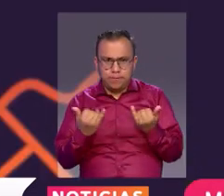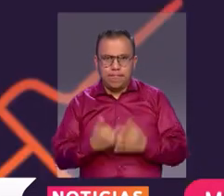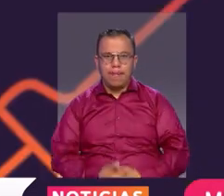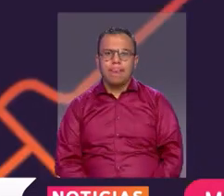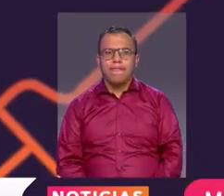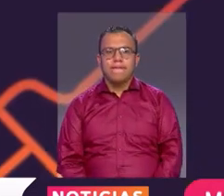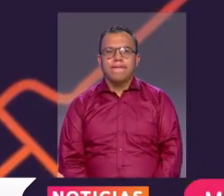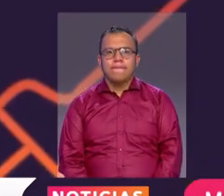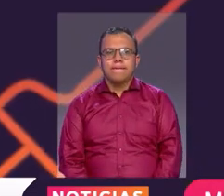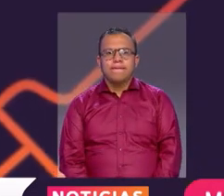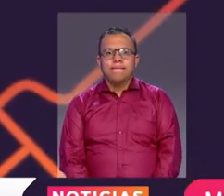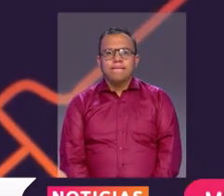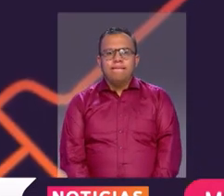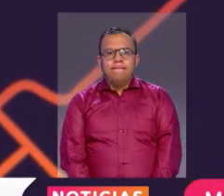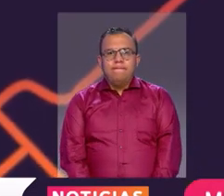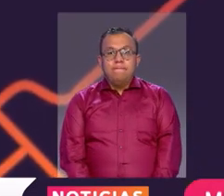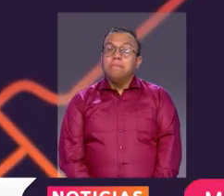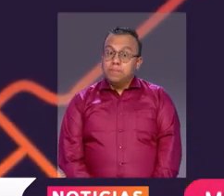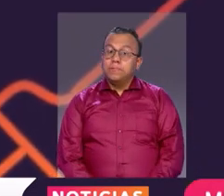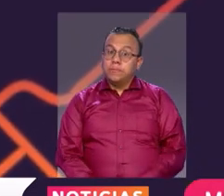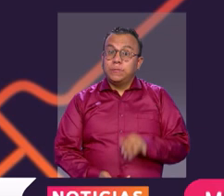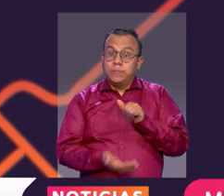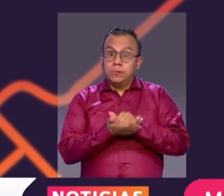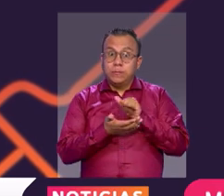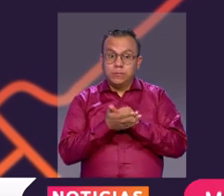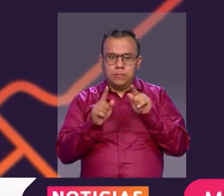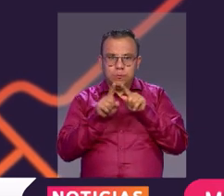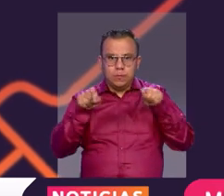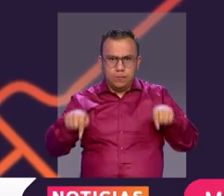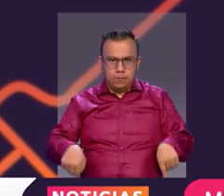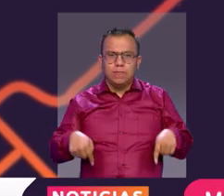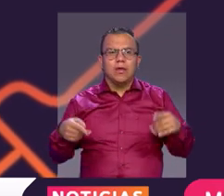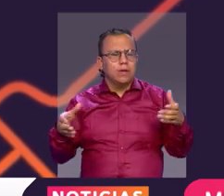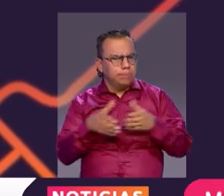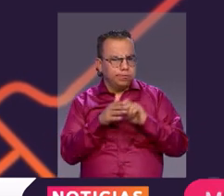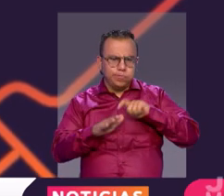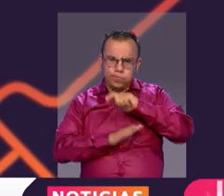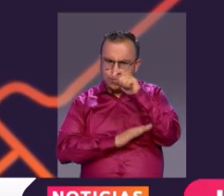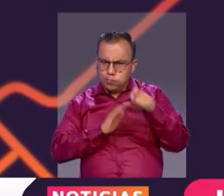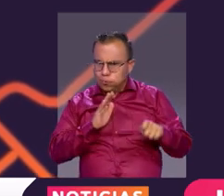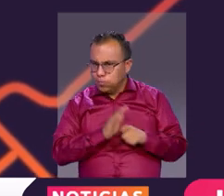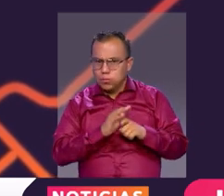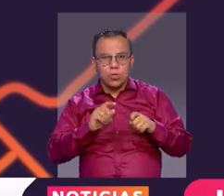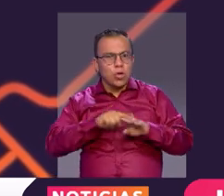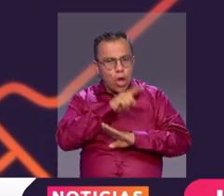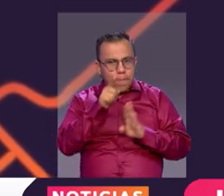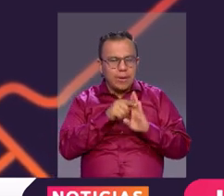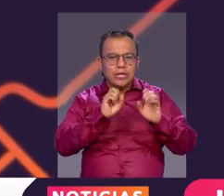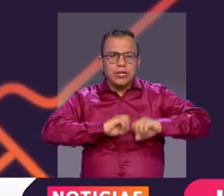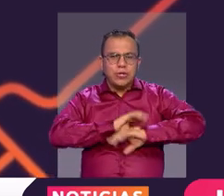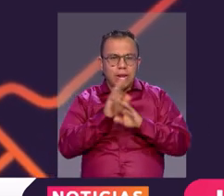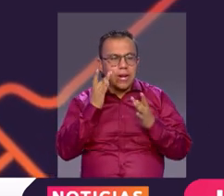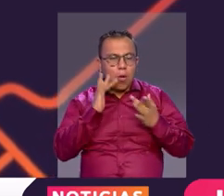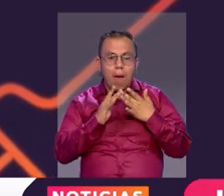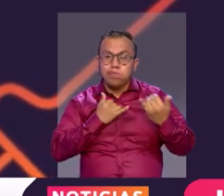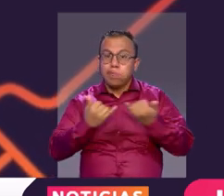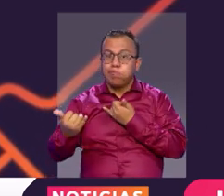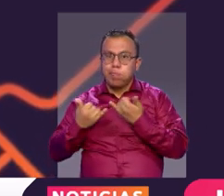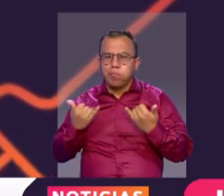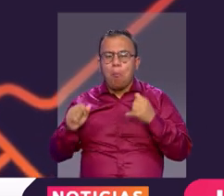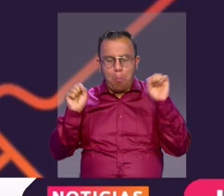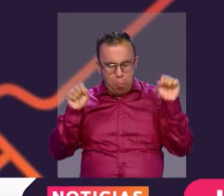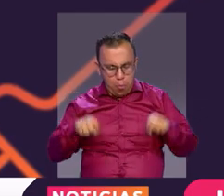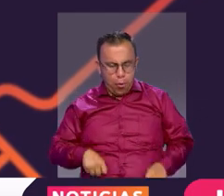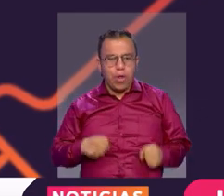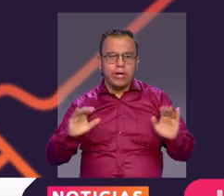Lo que procede es precisamente que el Estado despliegue todas las acciones que estén a su alcance para